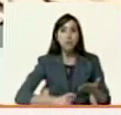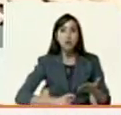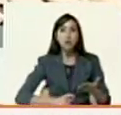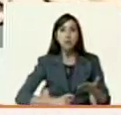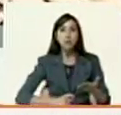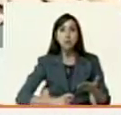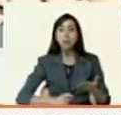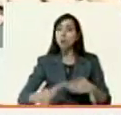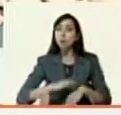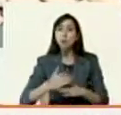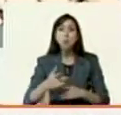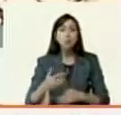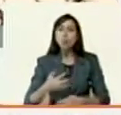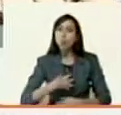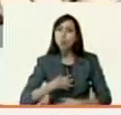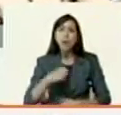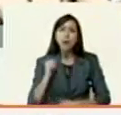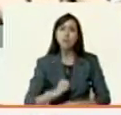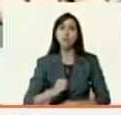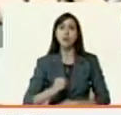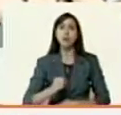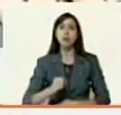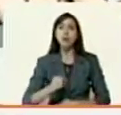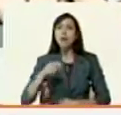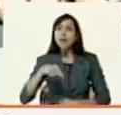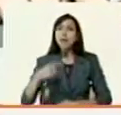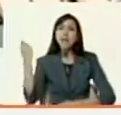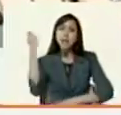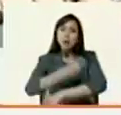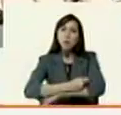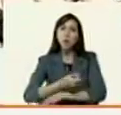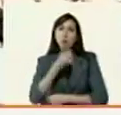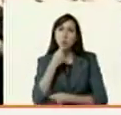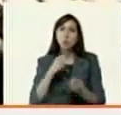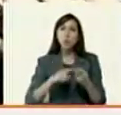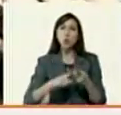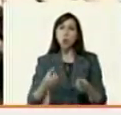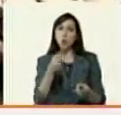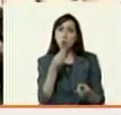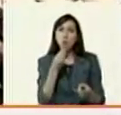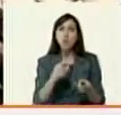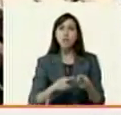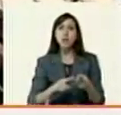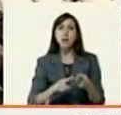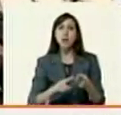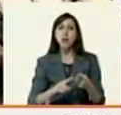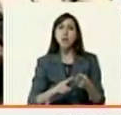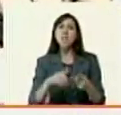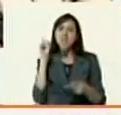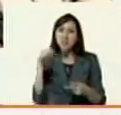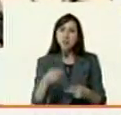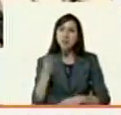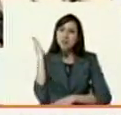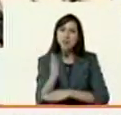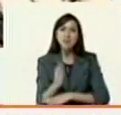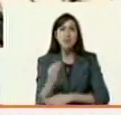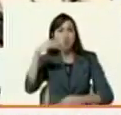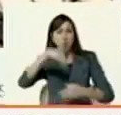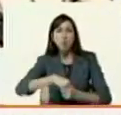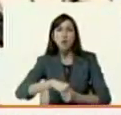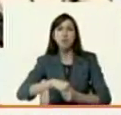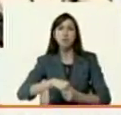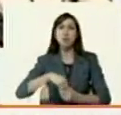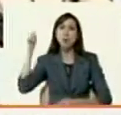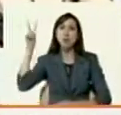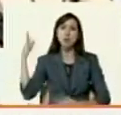tu patria, que impidan que lleguen los medicamentos, la comida, los insumos para la producción y que te amenacen con una intervención militar en tu